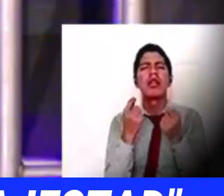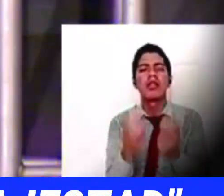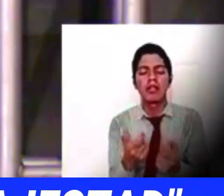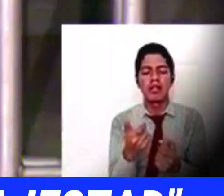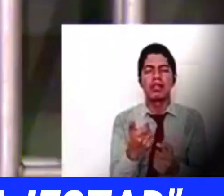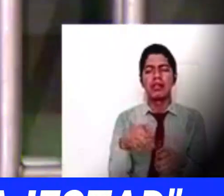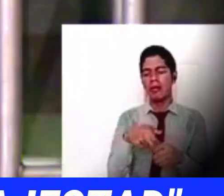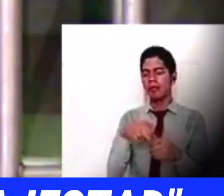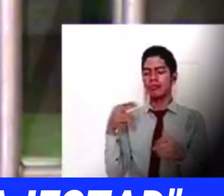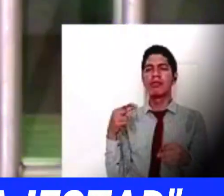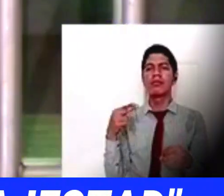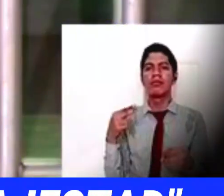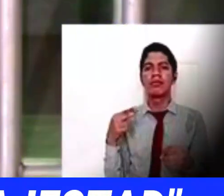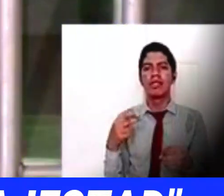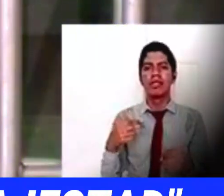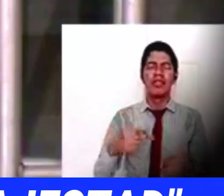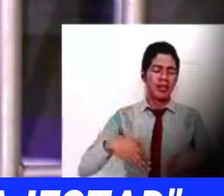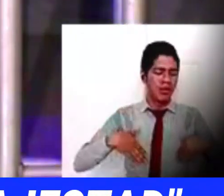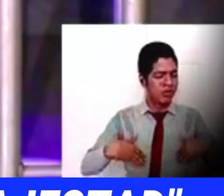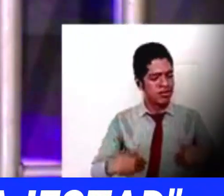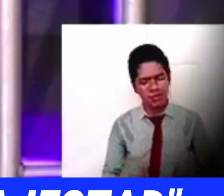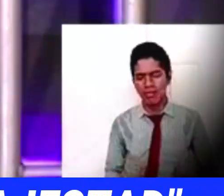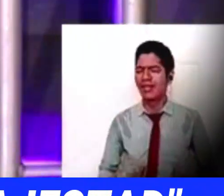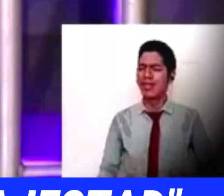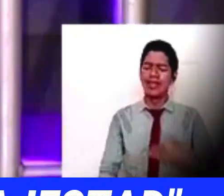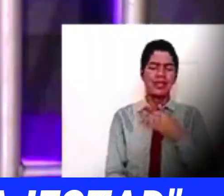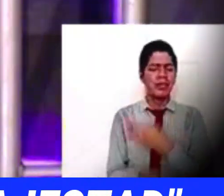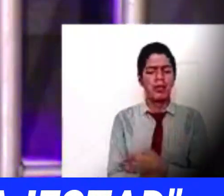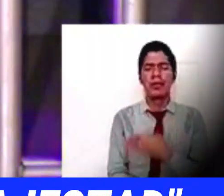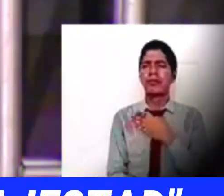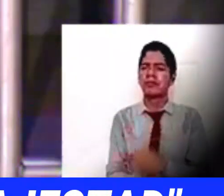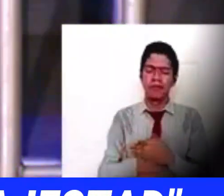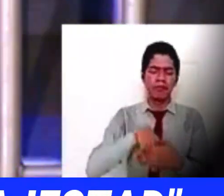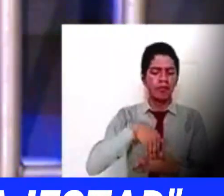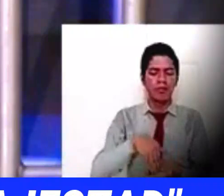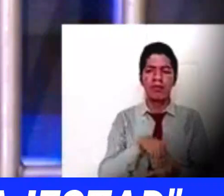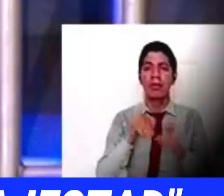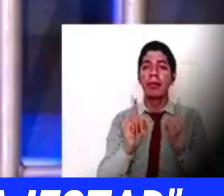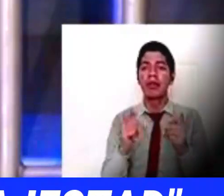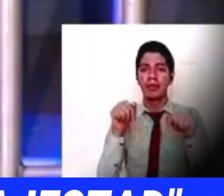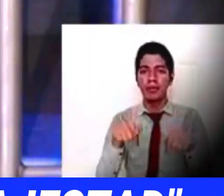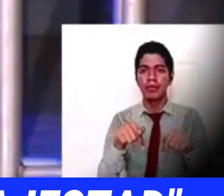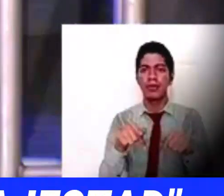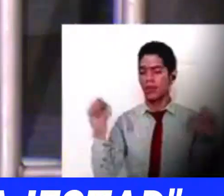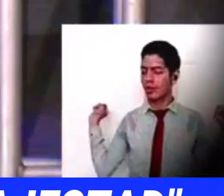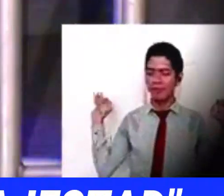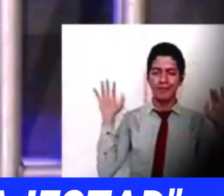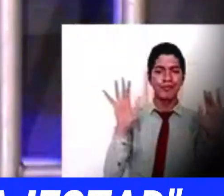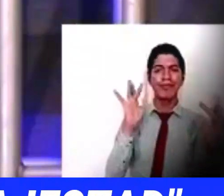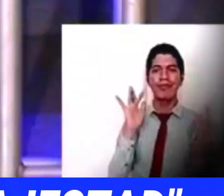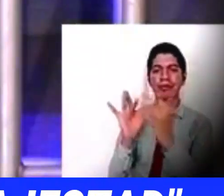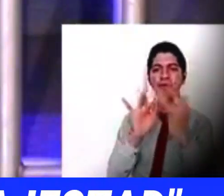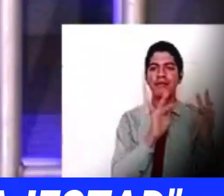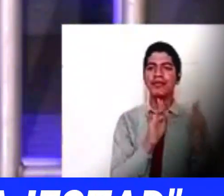correr más, que no van a avanzar más. Pero esta palabra, este congreso, está llegando a tiempo. Retén lo que tienes,